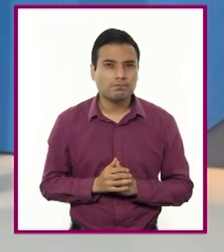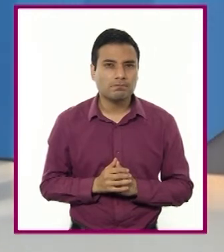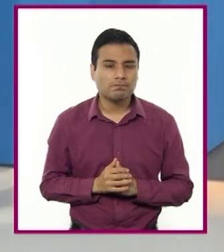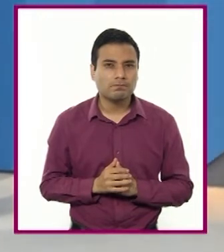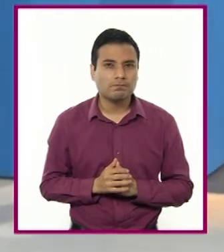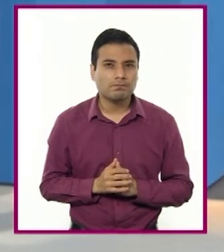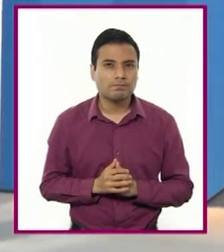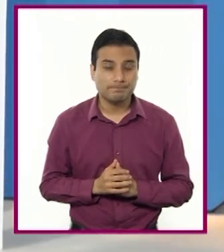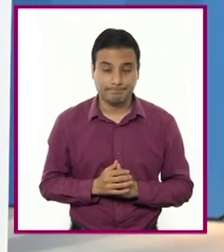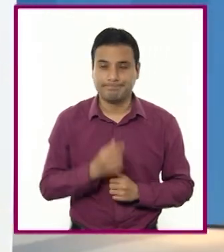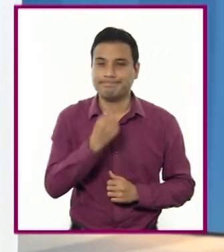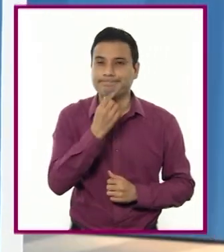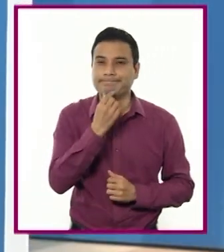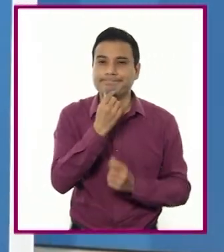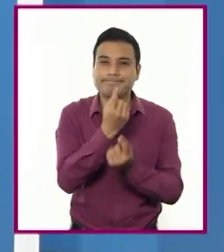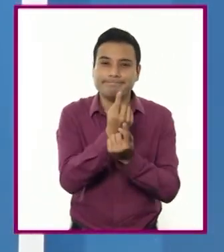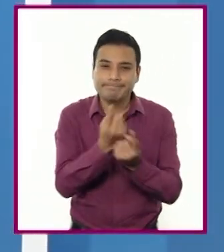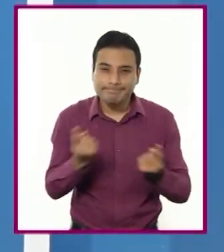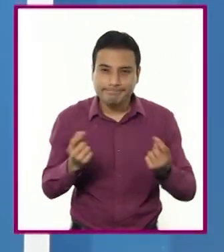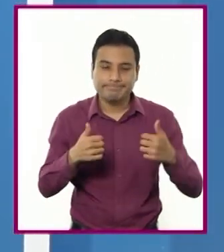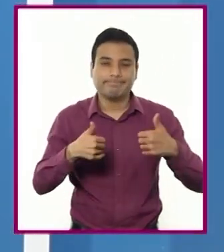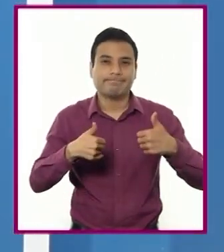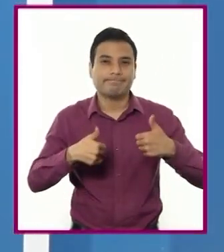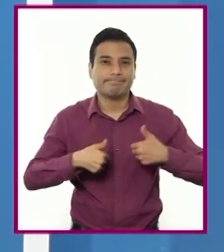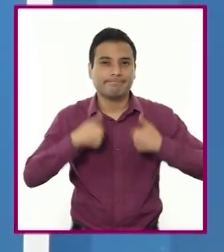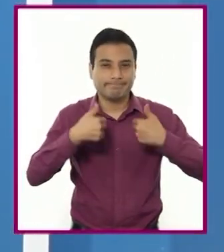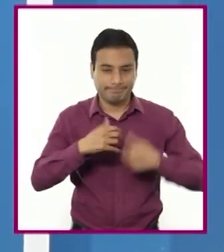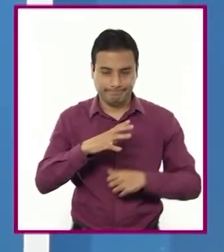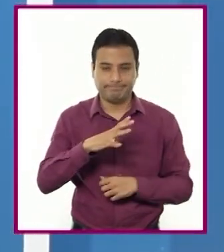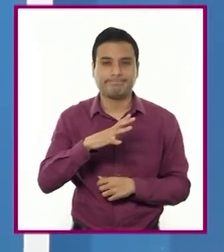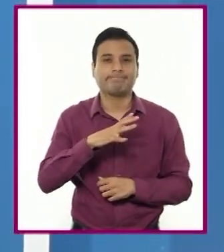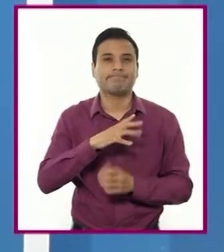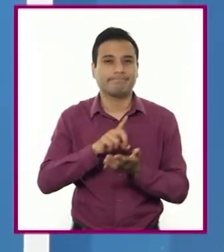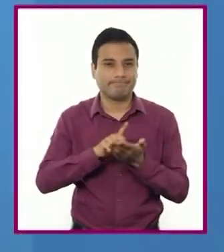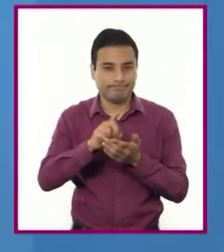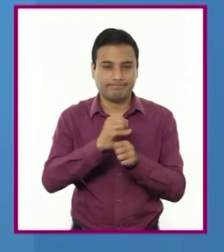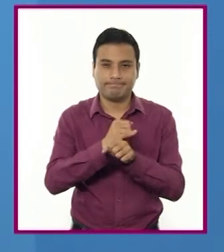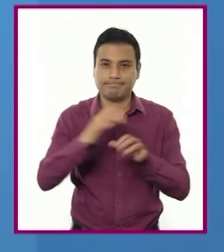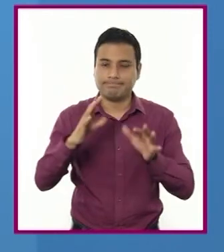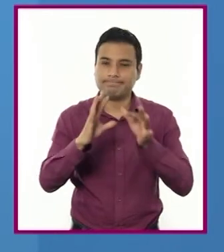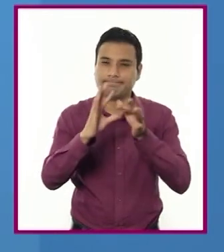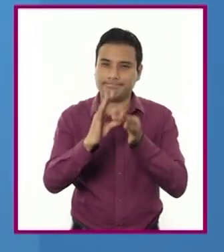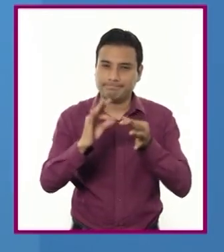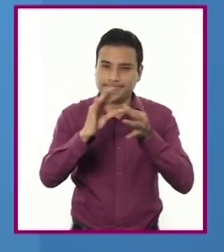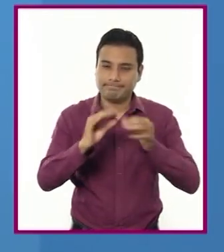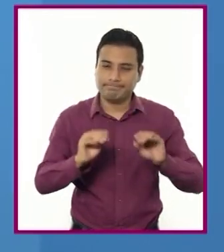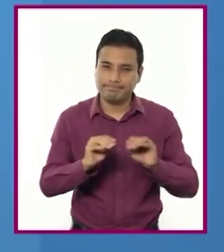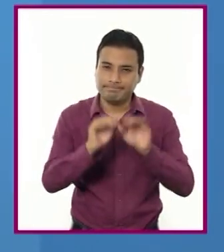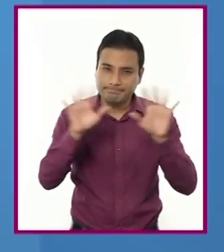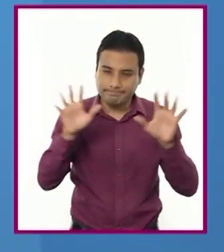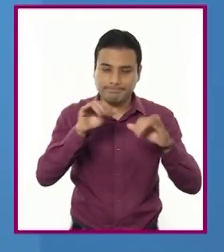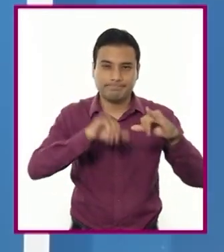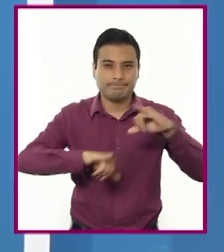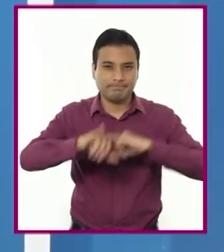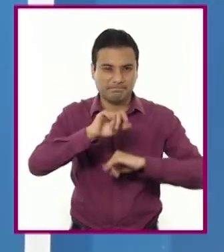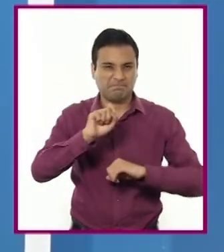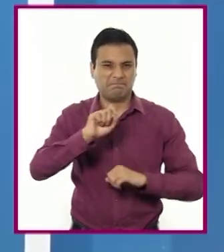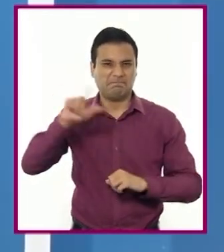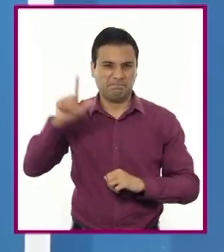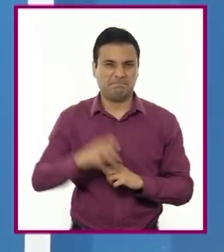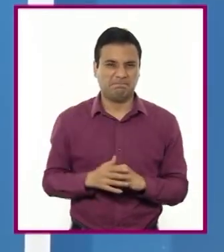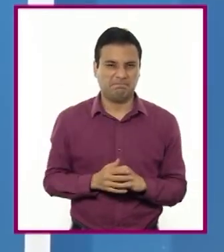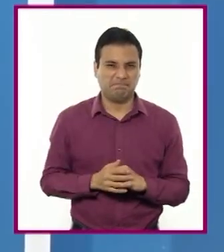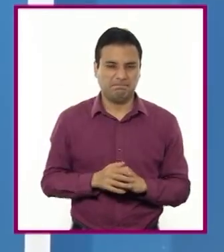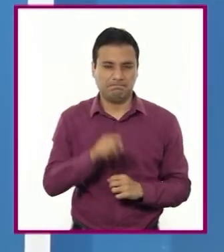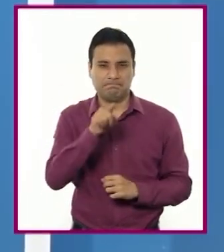Los y las adolescentes tienen derecho a recibir información clara, científica, actualizada, dirigida a su edad